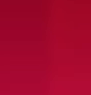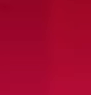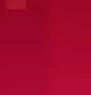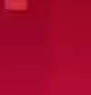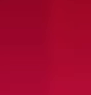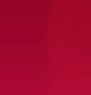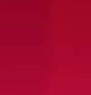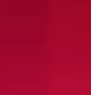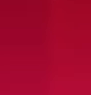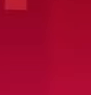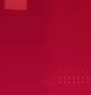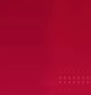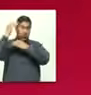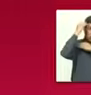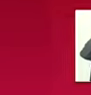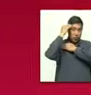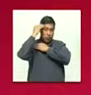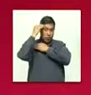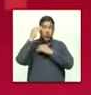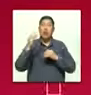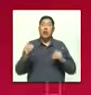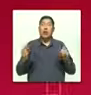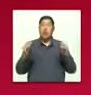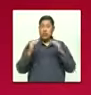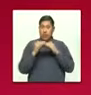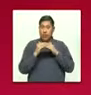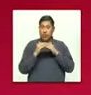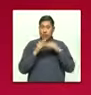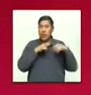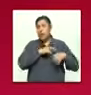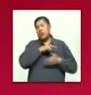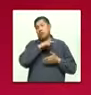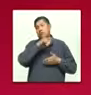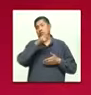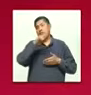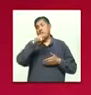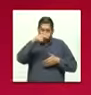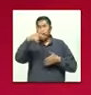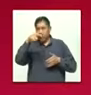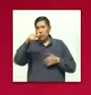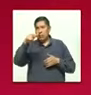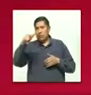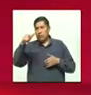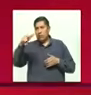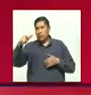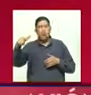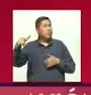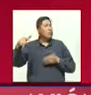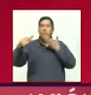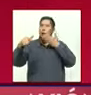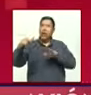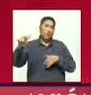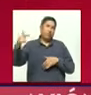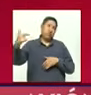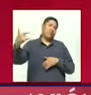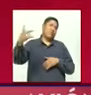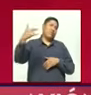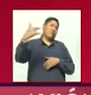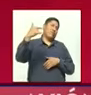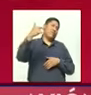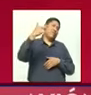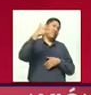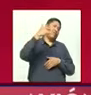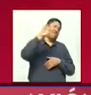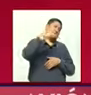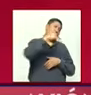Santa Cruz-La Paz, o La Paz-Santa Cruz para decirlo más correctamente, retornó al aeropuerto internacional de El Alto minutos después de